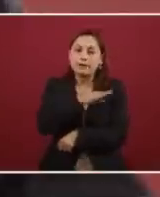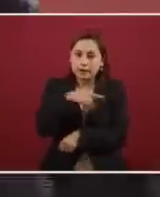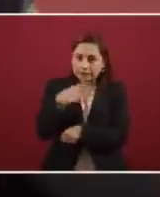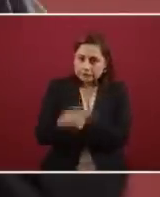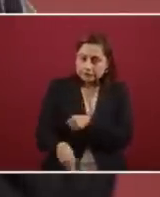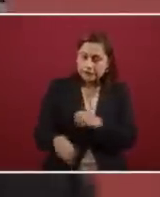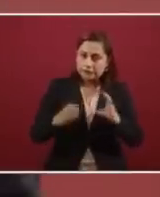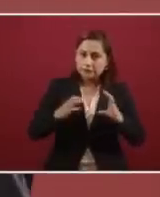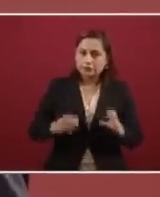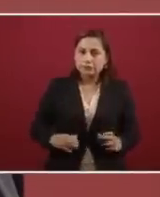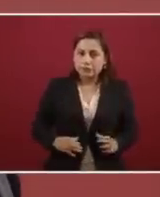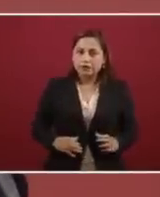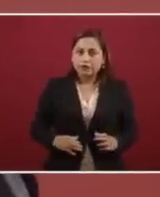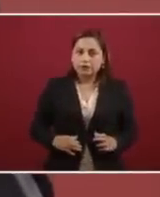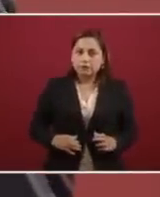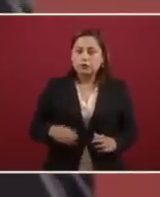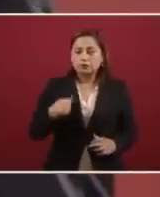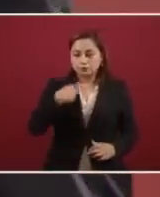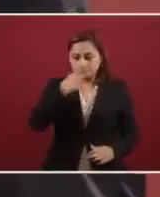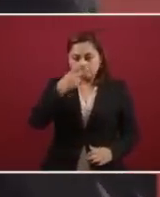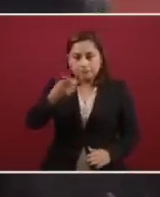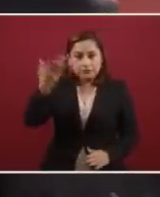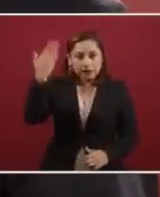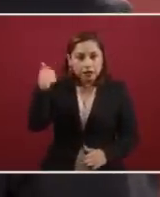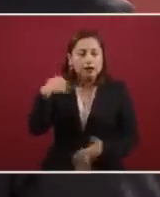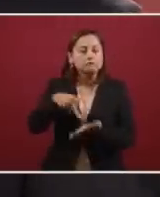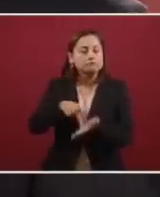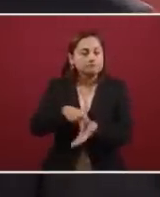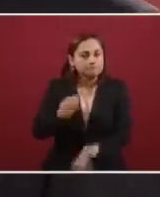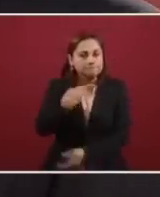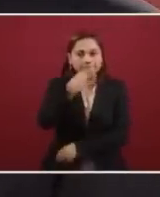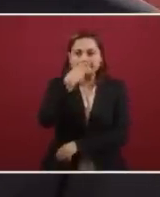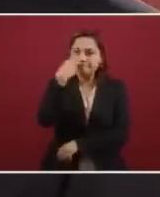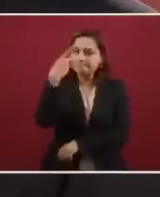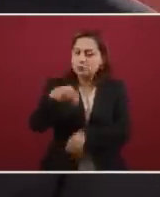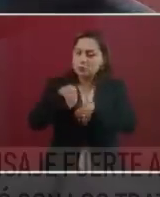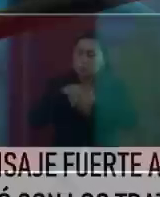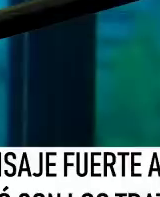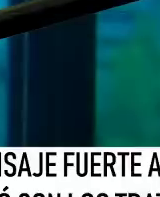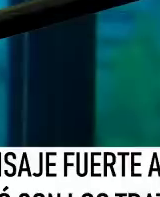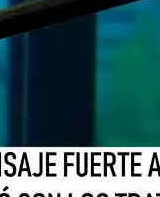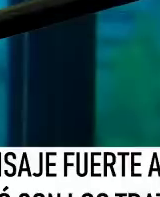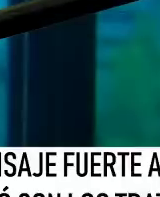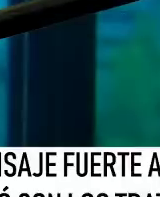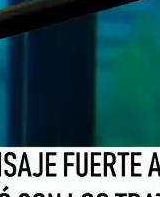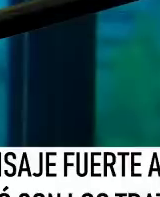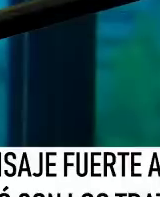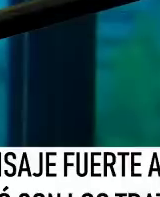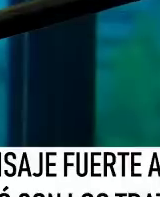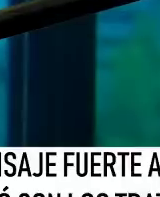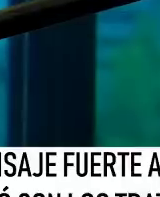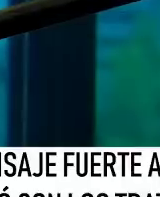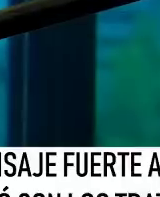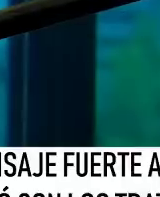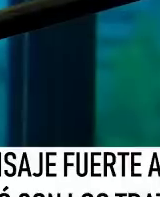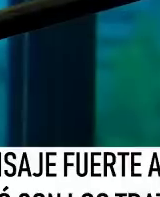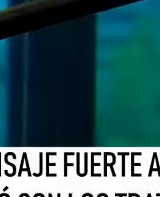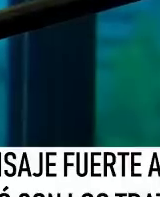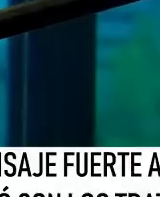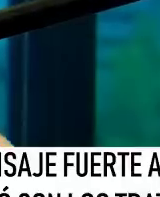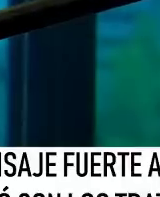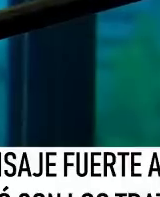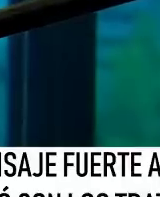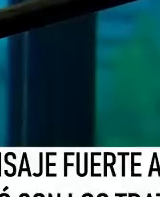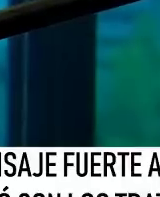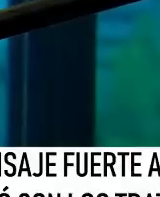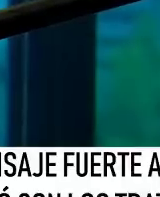como nunca ahí está amigos amigos la educación para la salud campaña contra los productos etarra pero pues también